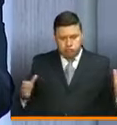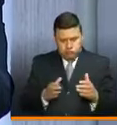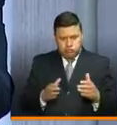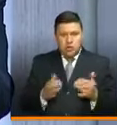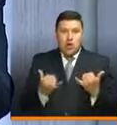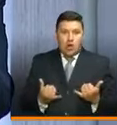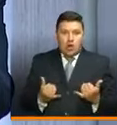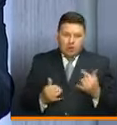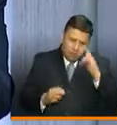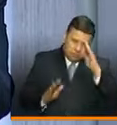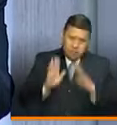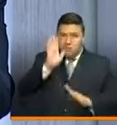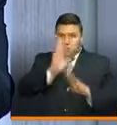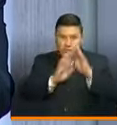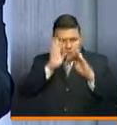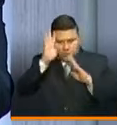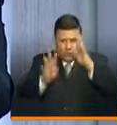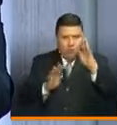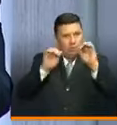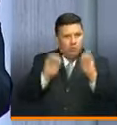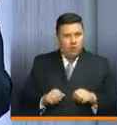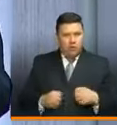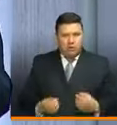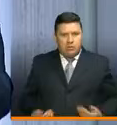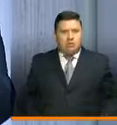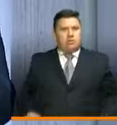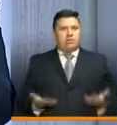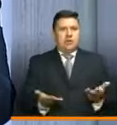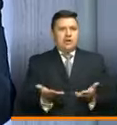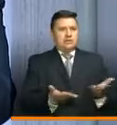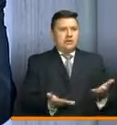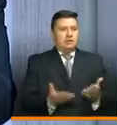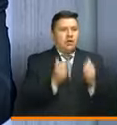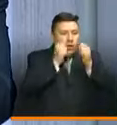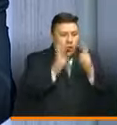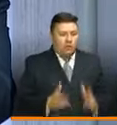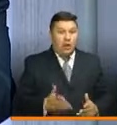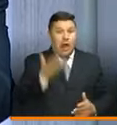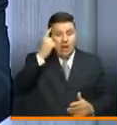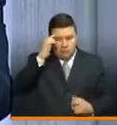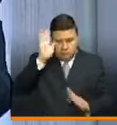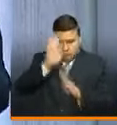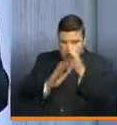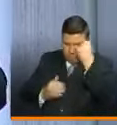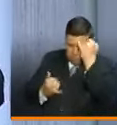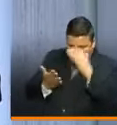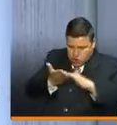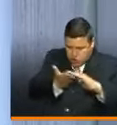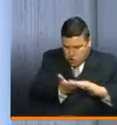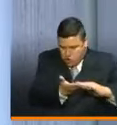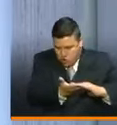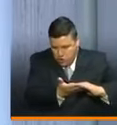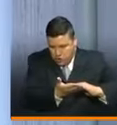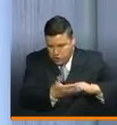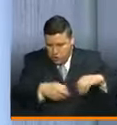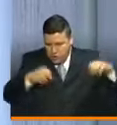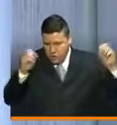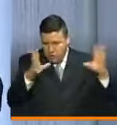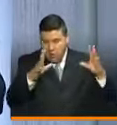hoy el emprendimiento y la innovación tiene que ponerse al servicio de la humanidad. Antes los emprendedores pensaban en soluciones